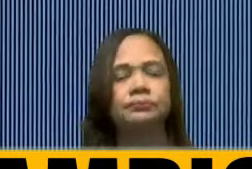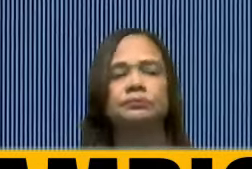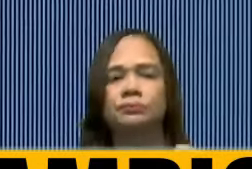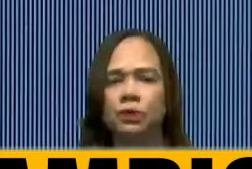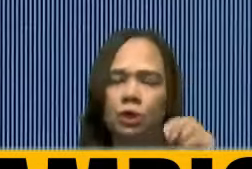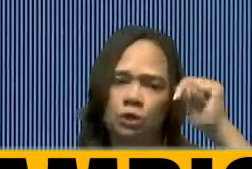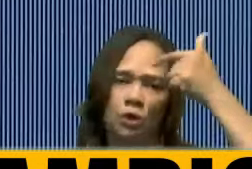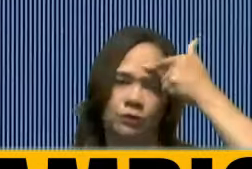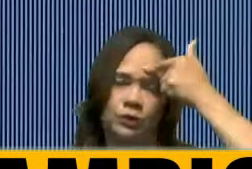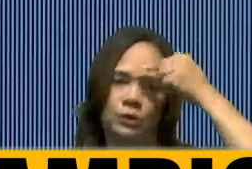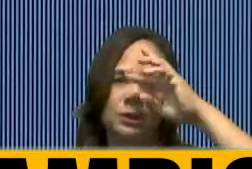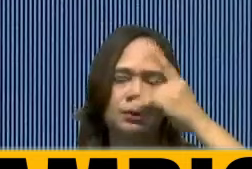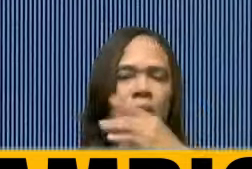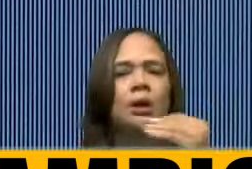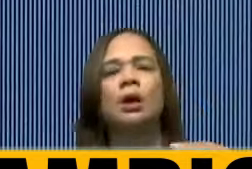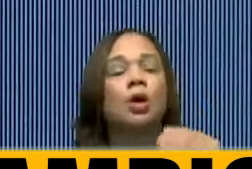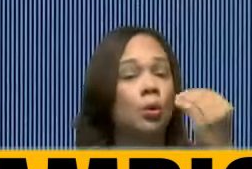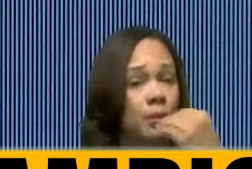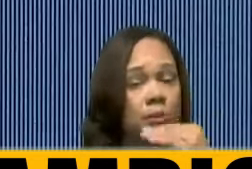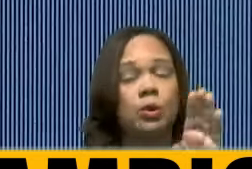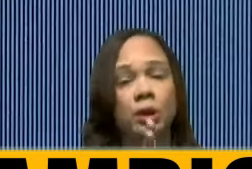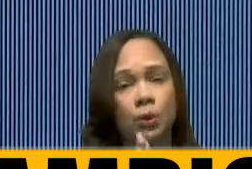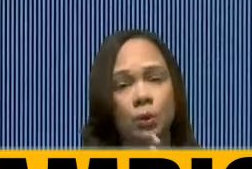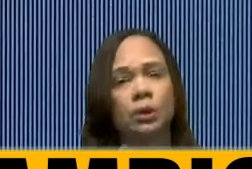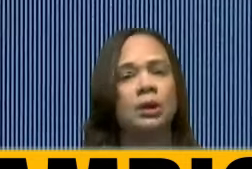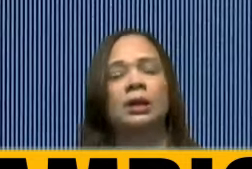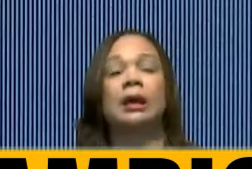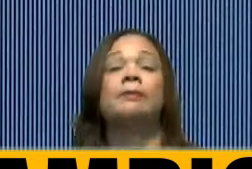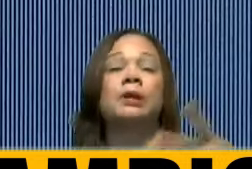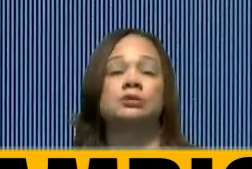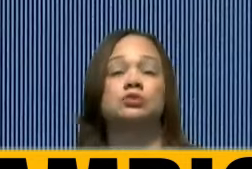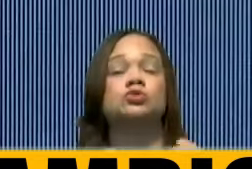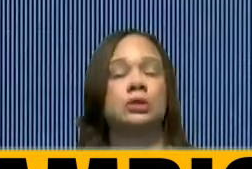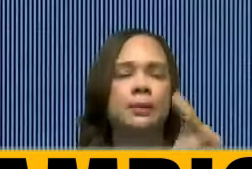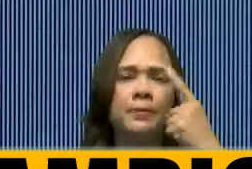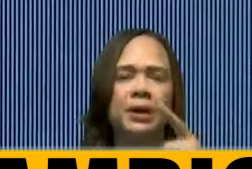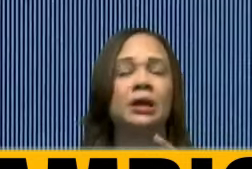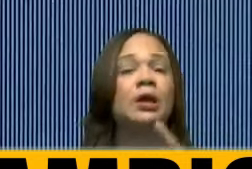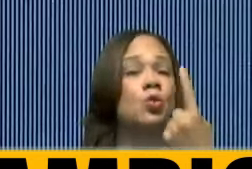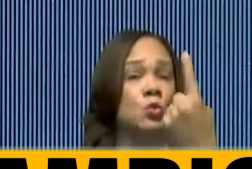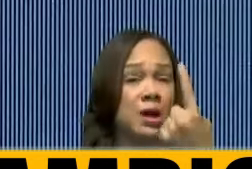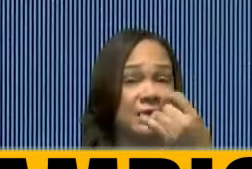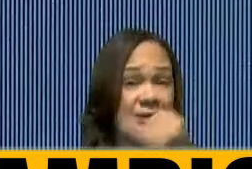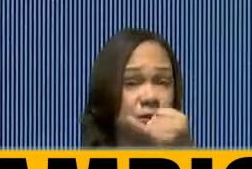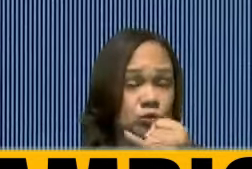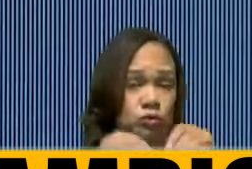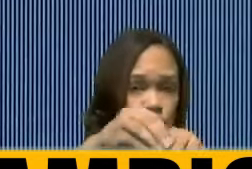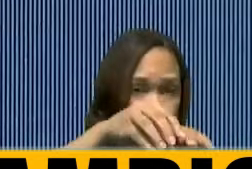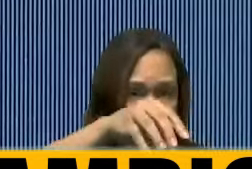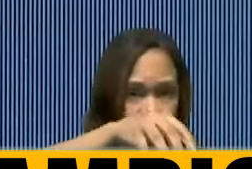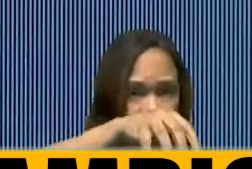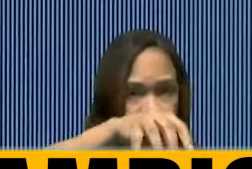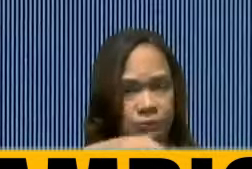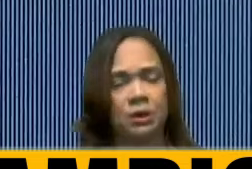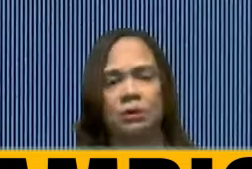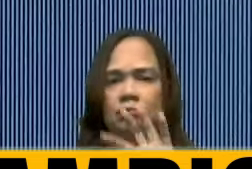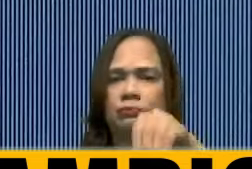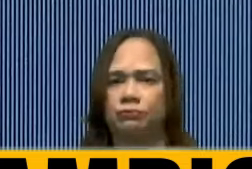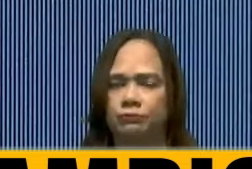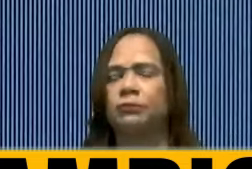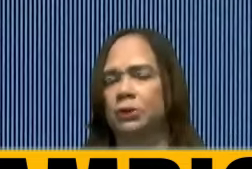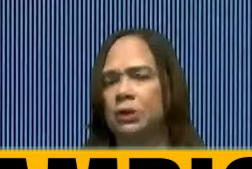del gobierno dominicano como los comedores económicos y el plan Social para que bajo una sola coordinación y coherencia puedan ser más